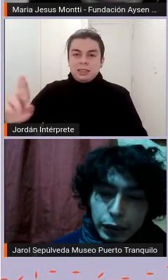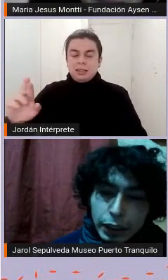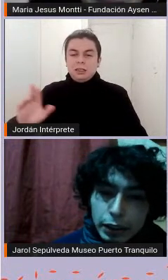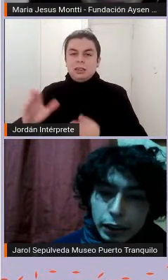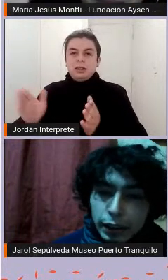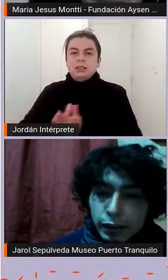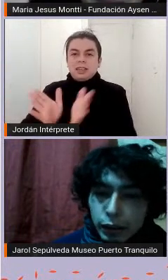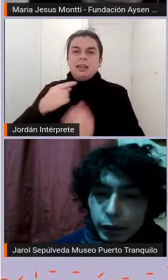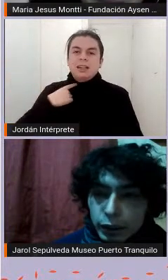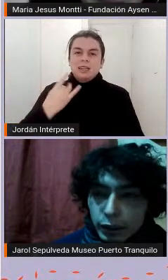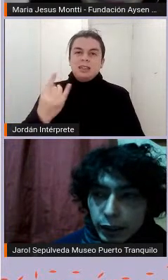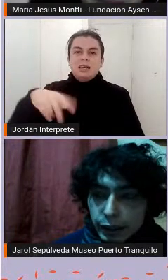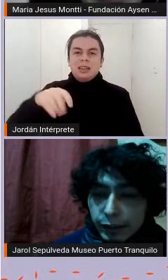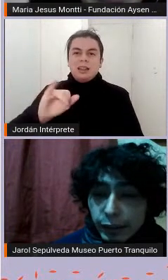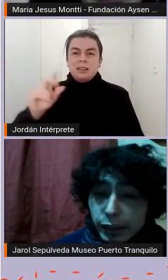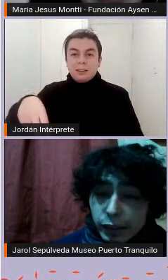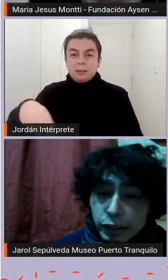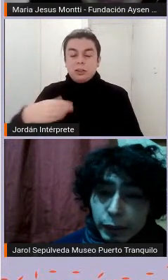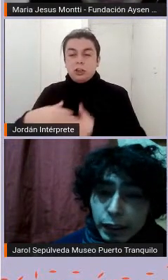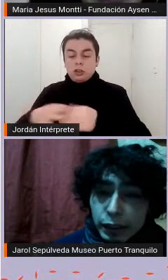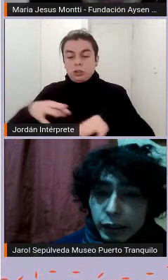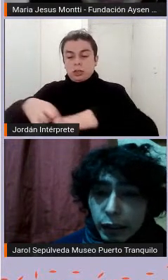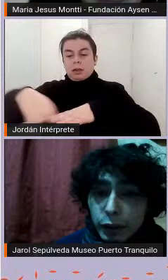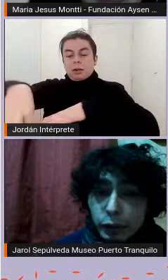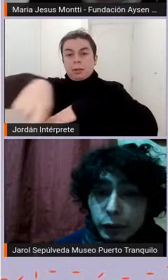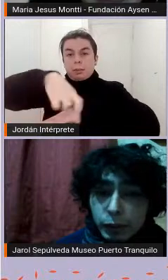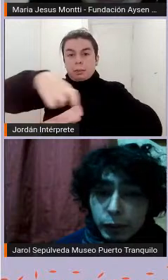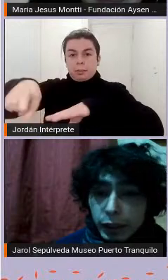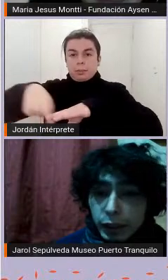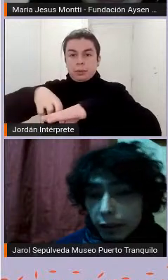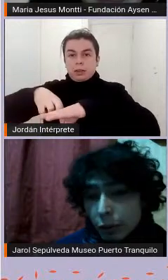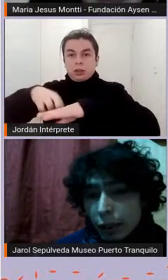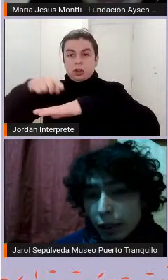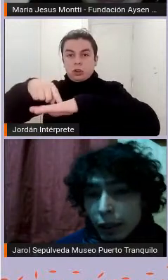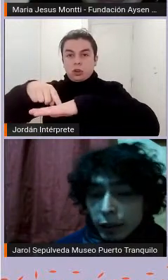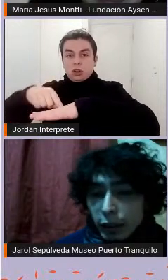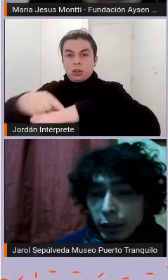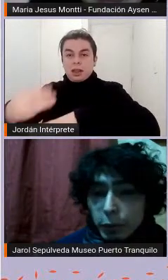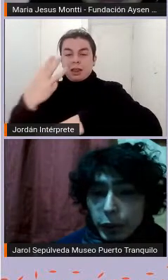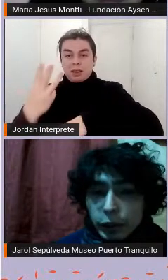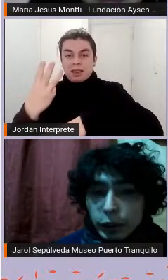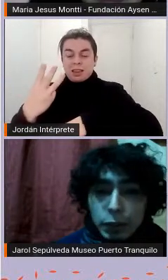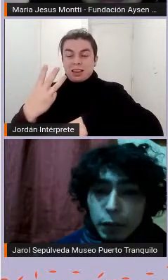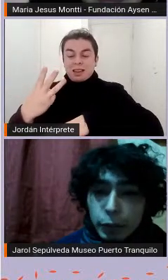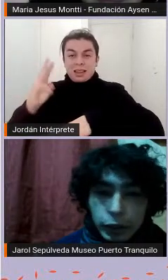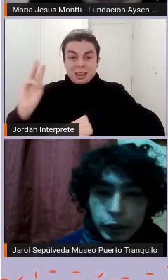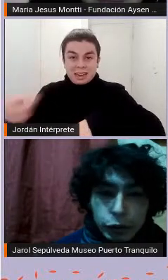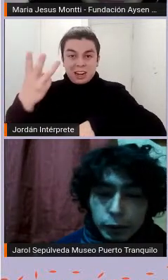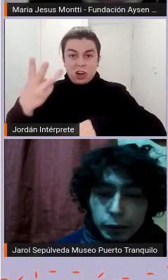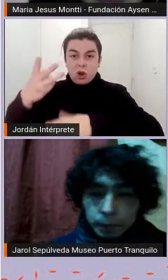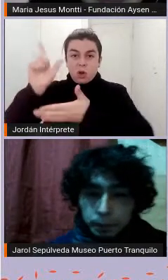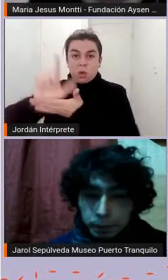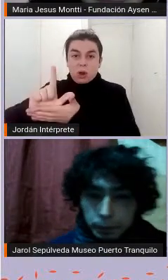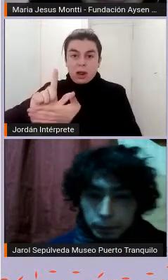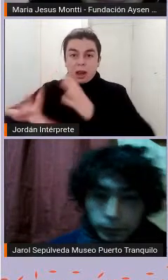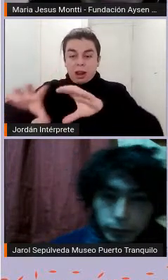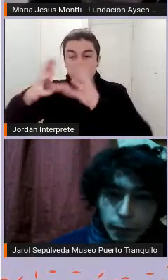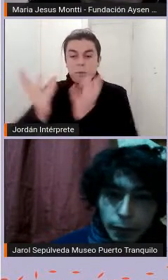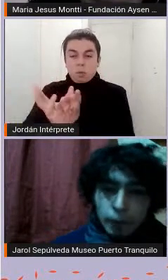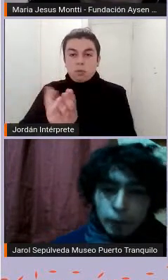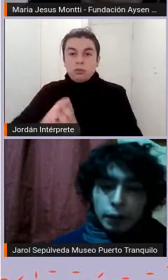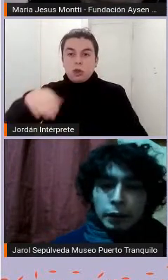la Patagonia chilena, se encuentra la tercera reserva más grande de agua dulce del planeta, que suma tanto Campo Hielo Norte como Campo Hielo Sur.